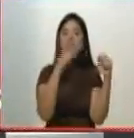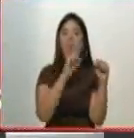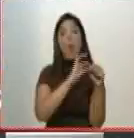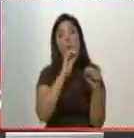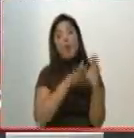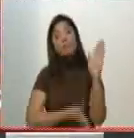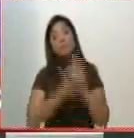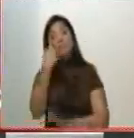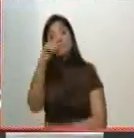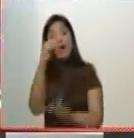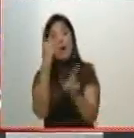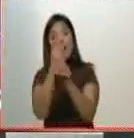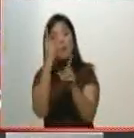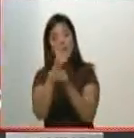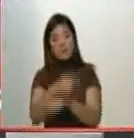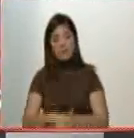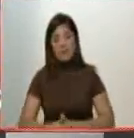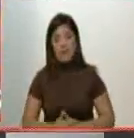competencia.